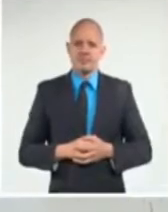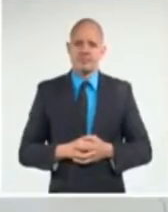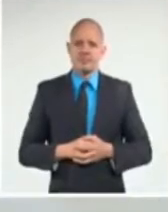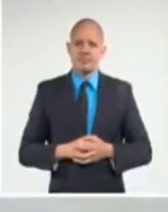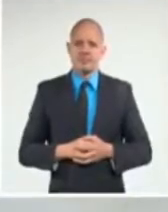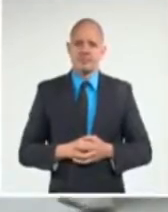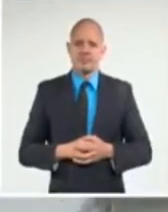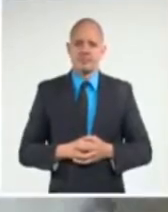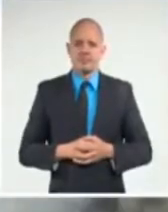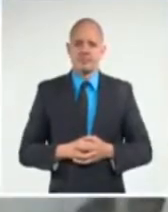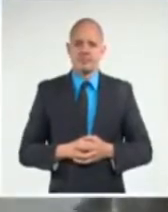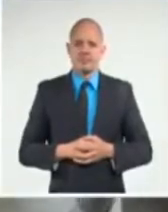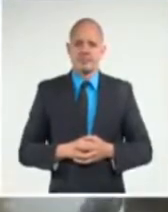informativo de la televisión cubana